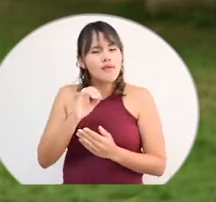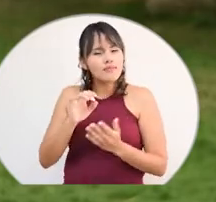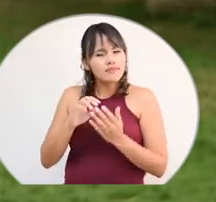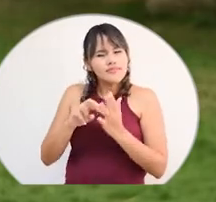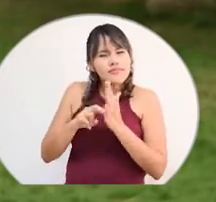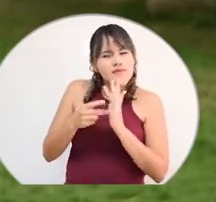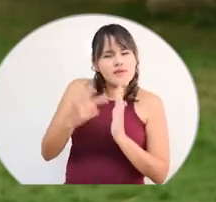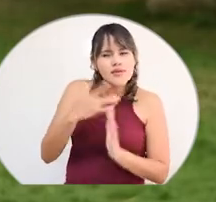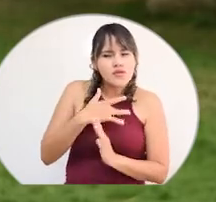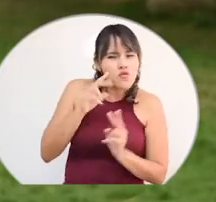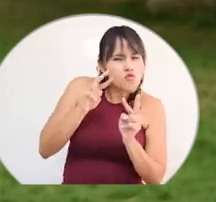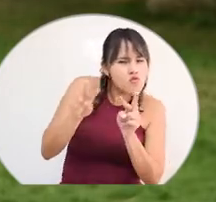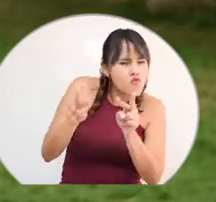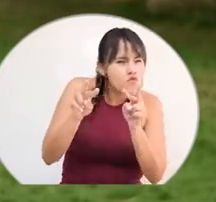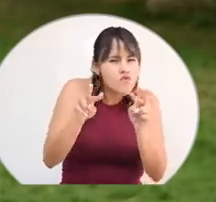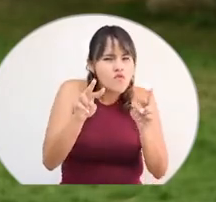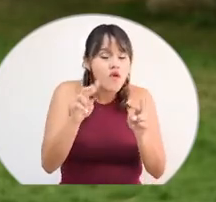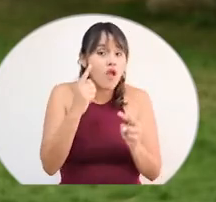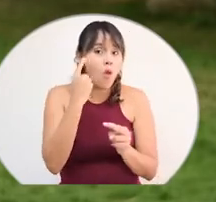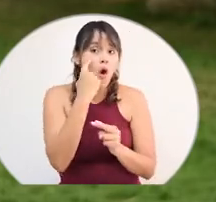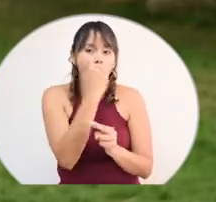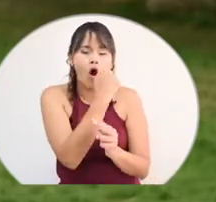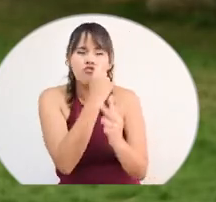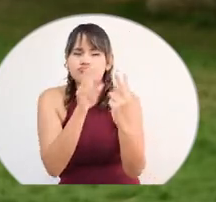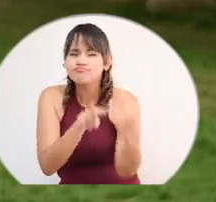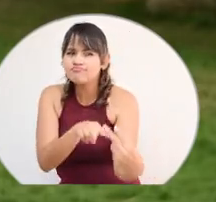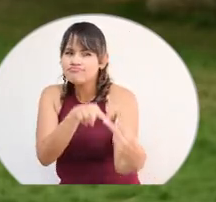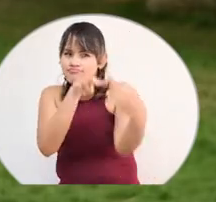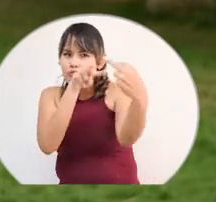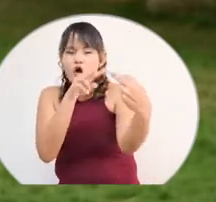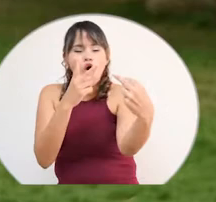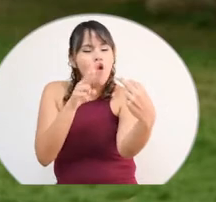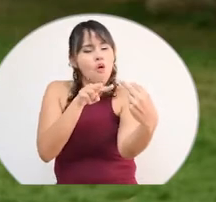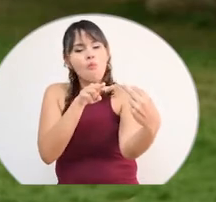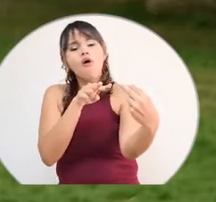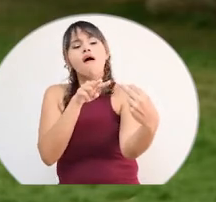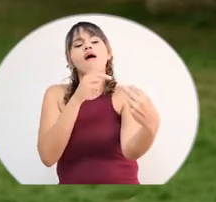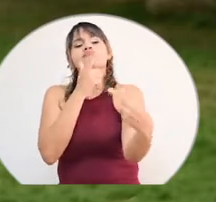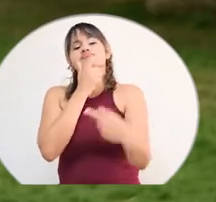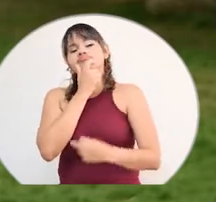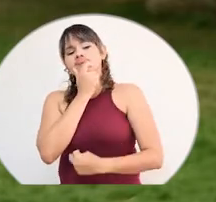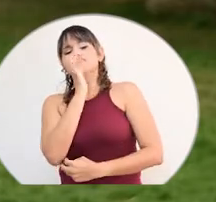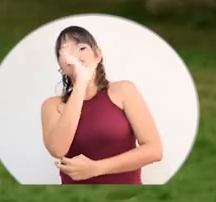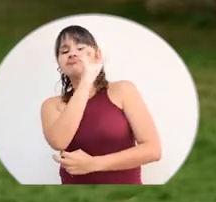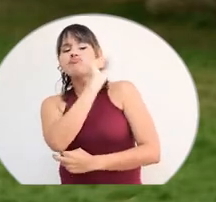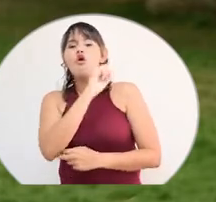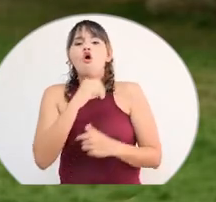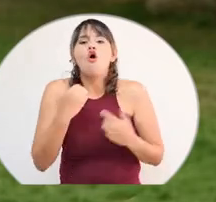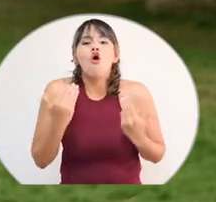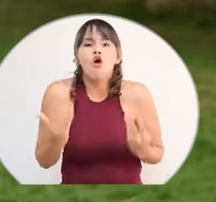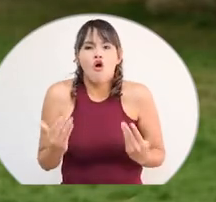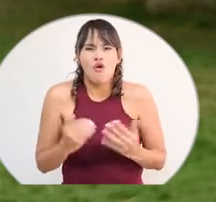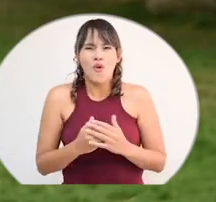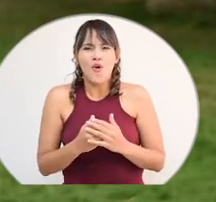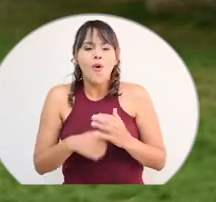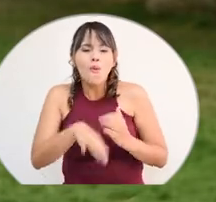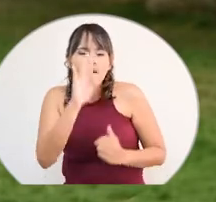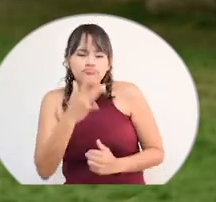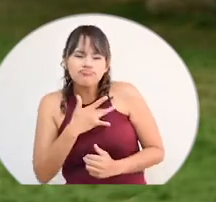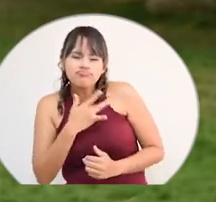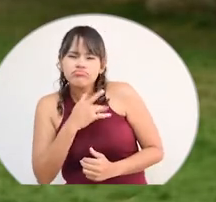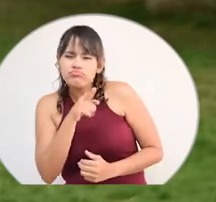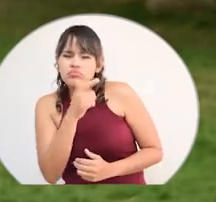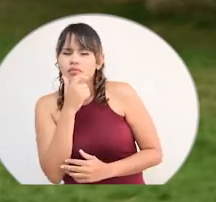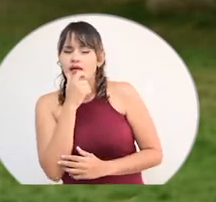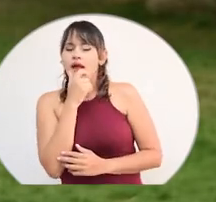de el estudiante ponerse delante el estudiante mirarlo a los ojos para poder identificarnos para